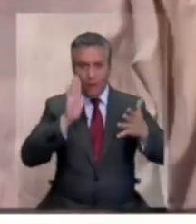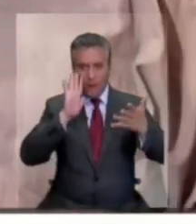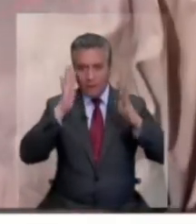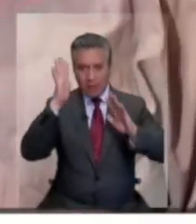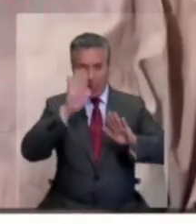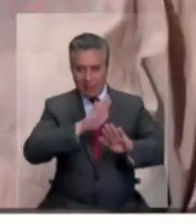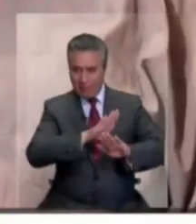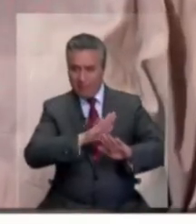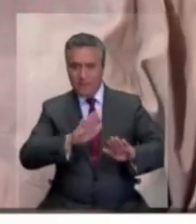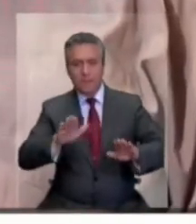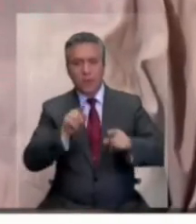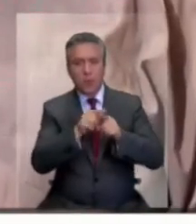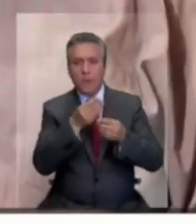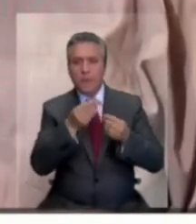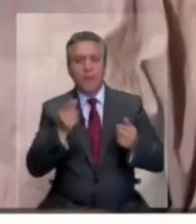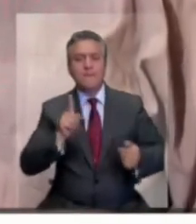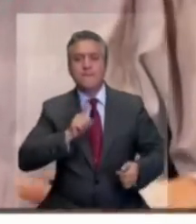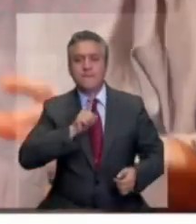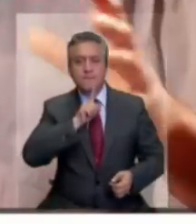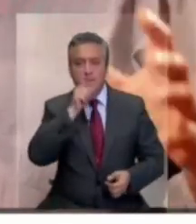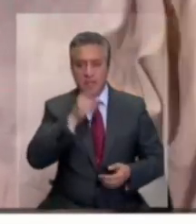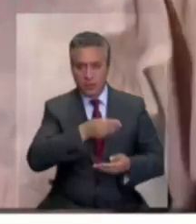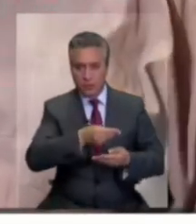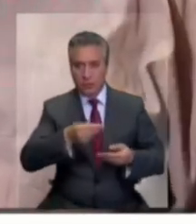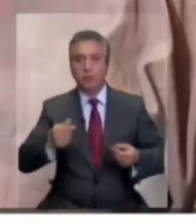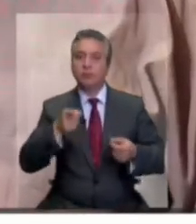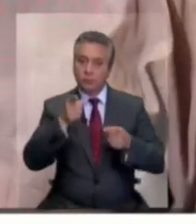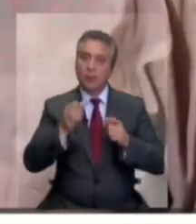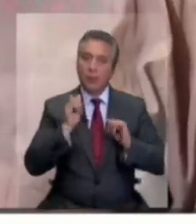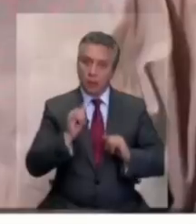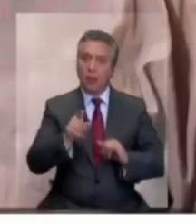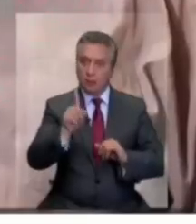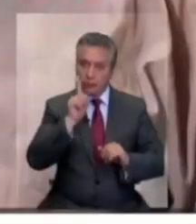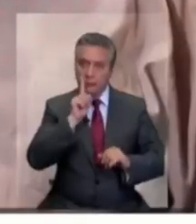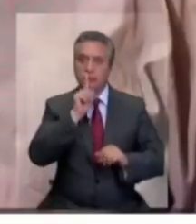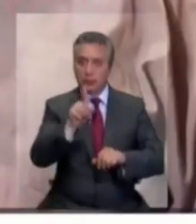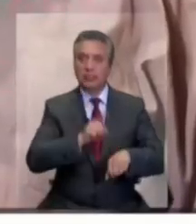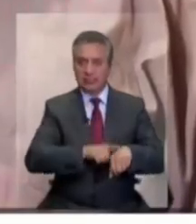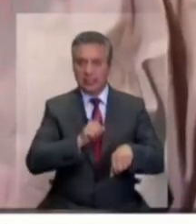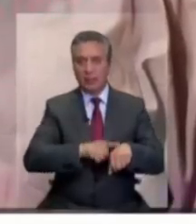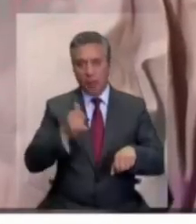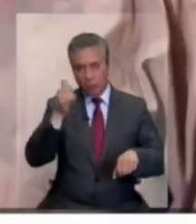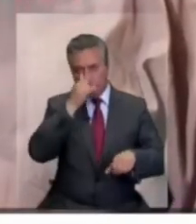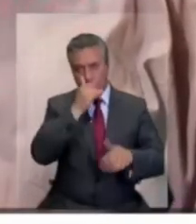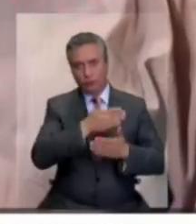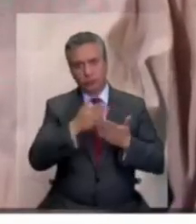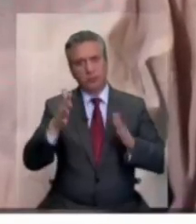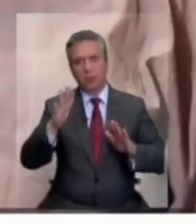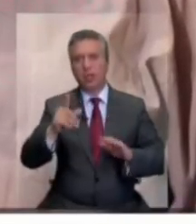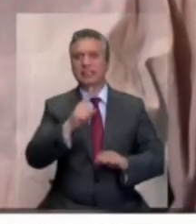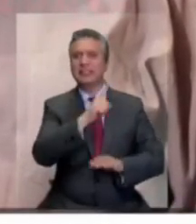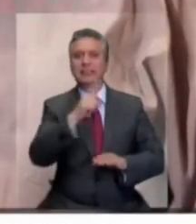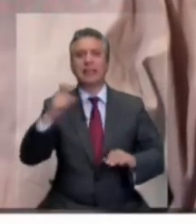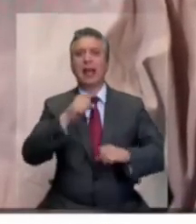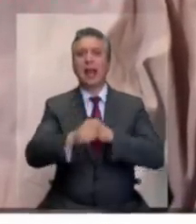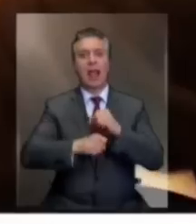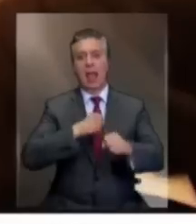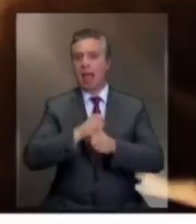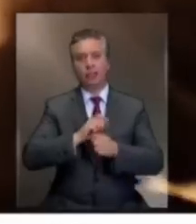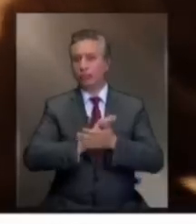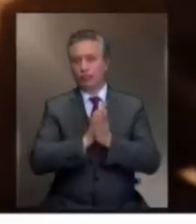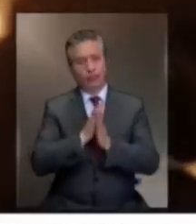acabado fino eh Y que tiene un tiempo de duración de sobre los 100 años en todos los